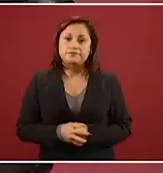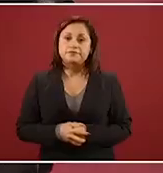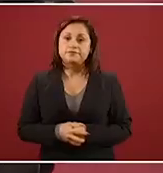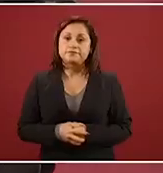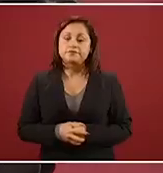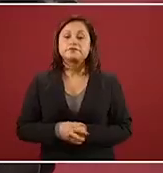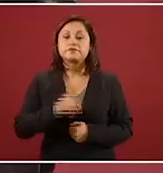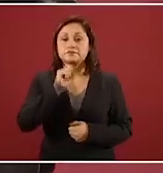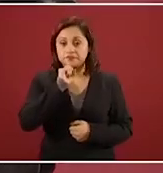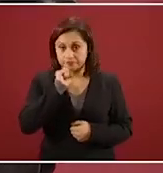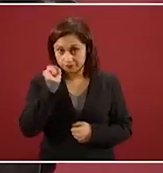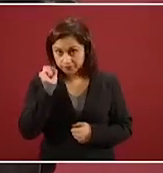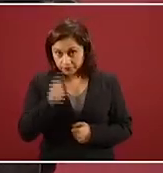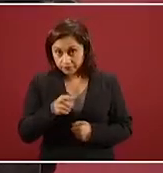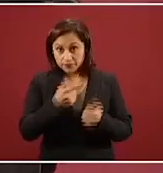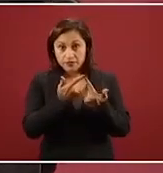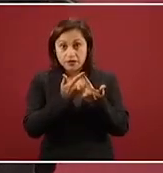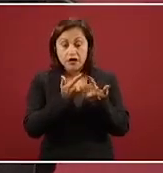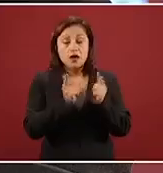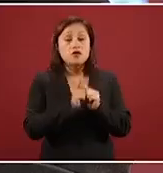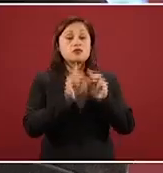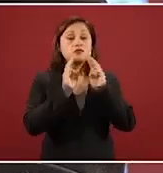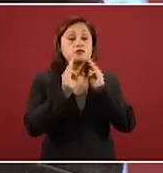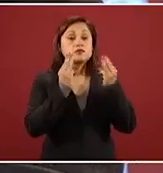con las organizaciones